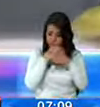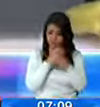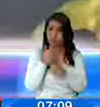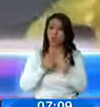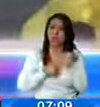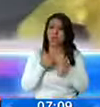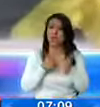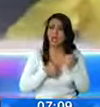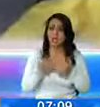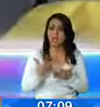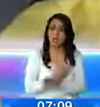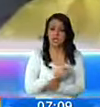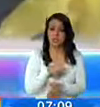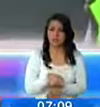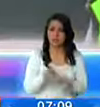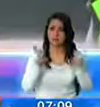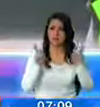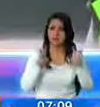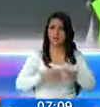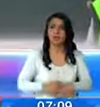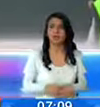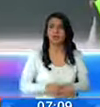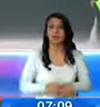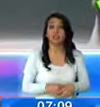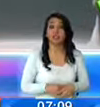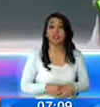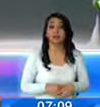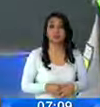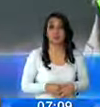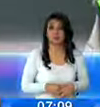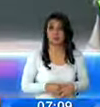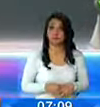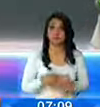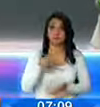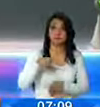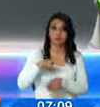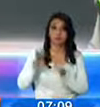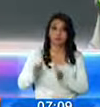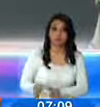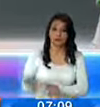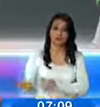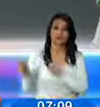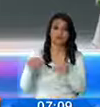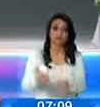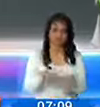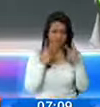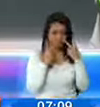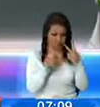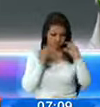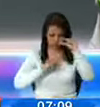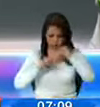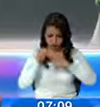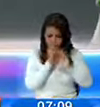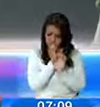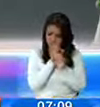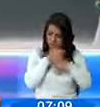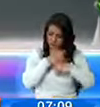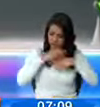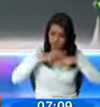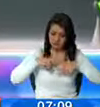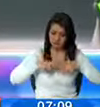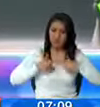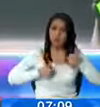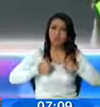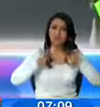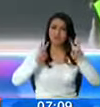se decomisó en este lugar. Nosotros realizamos, después vendrá un perito y verificará de qué tipo de alcohol mismo se trata, porque nosotros lo manejamos como